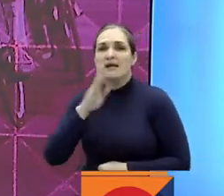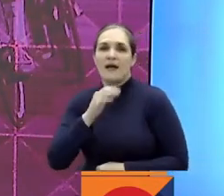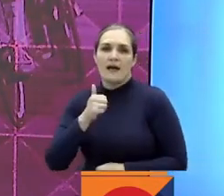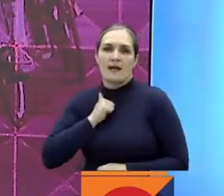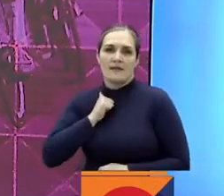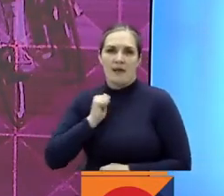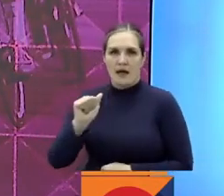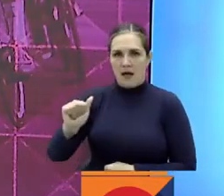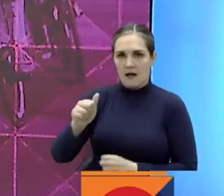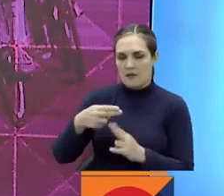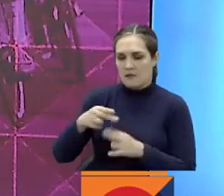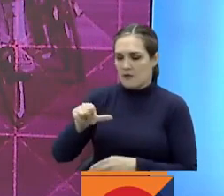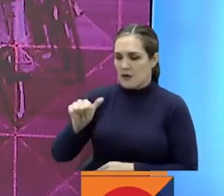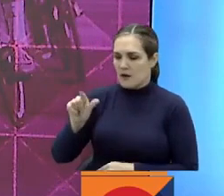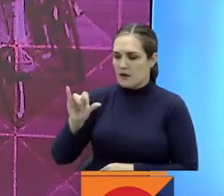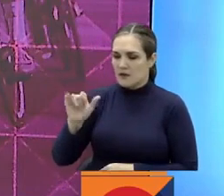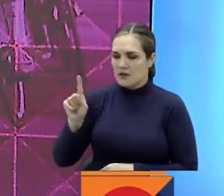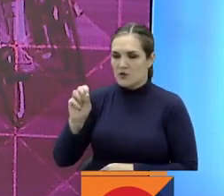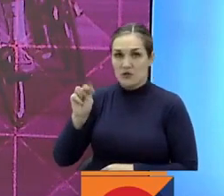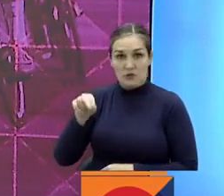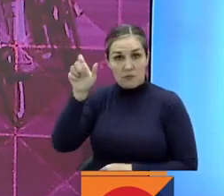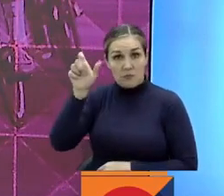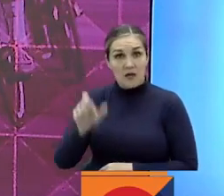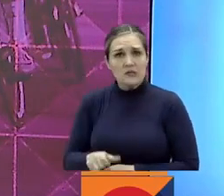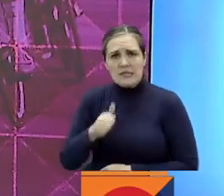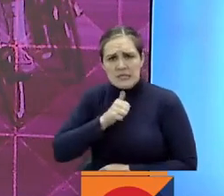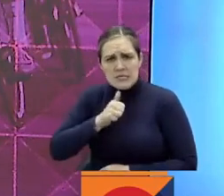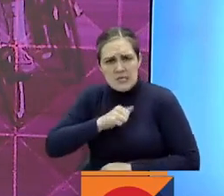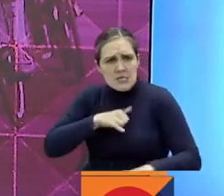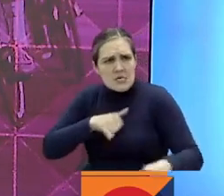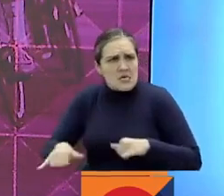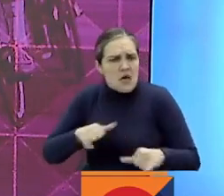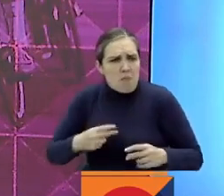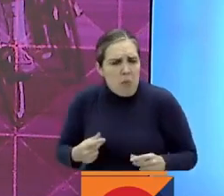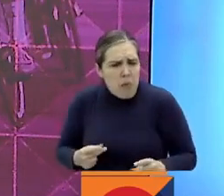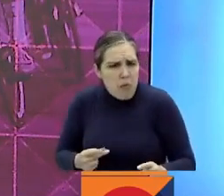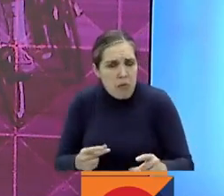canadiense Alison Jackson, quien aguantó y fue la más rápida en el